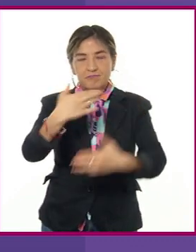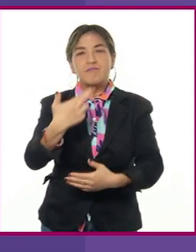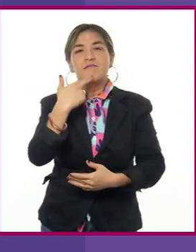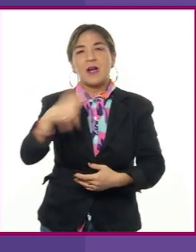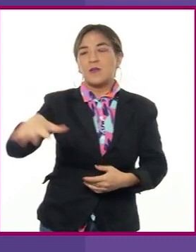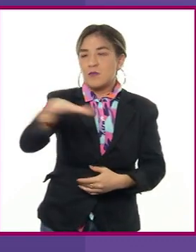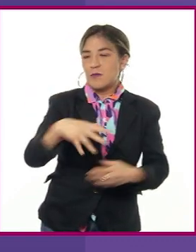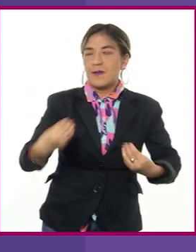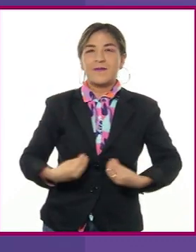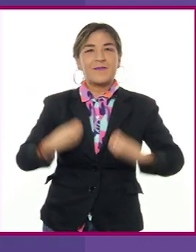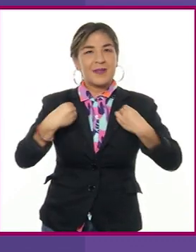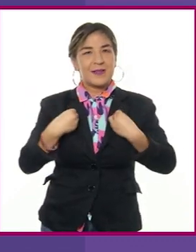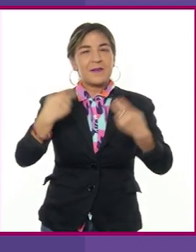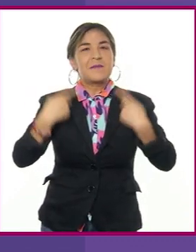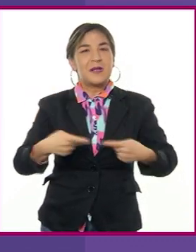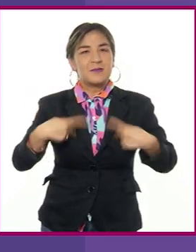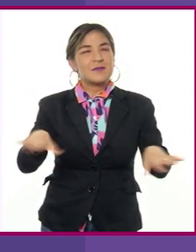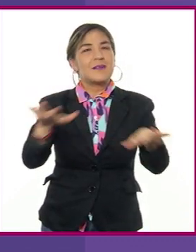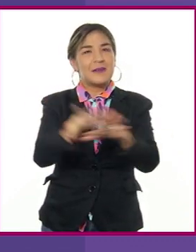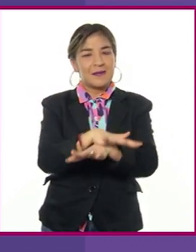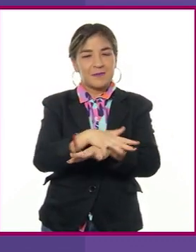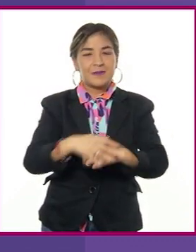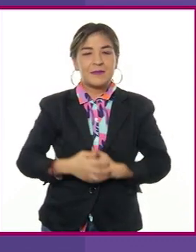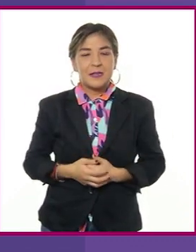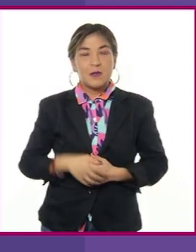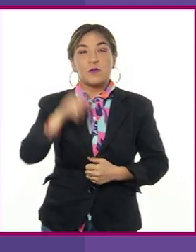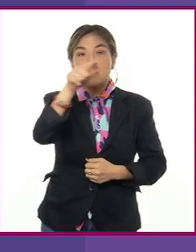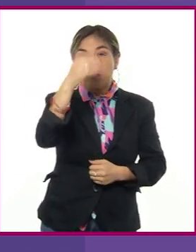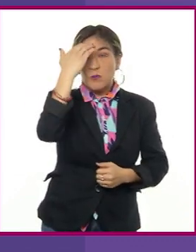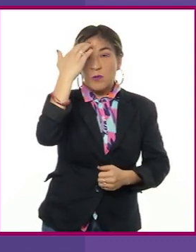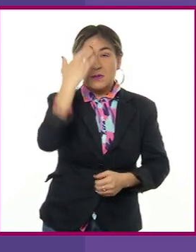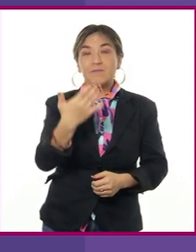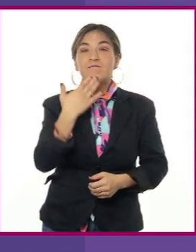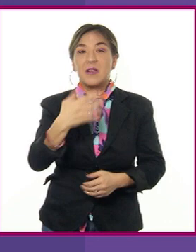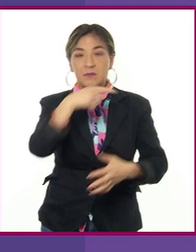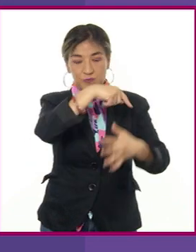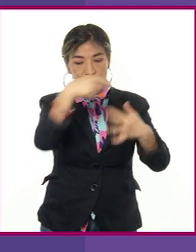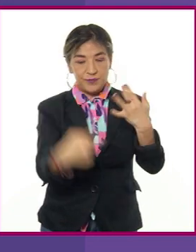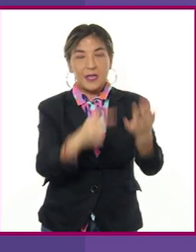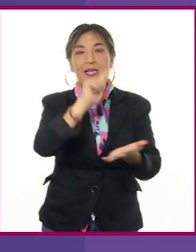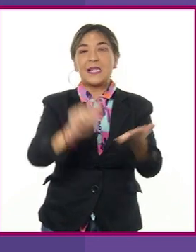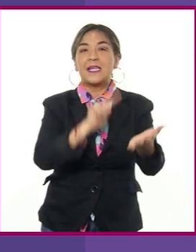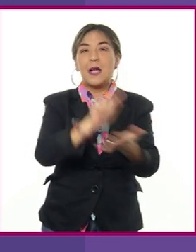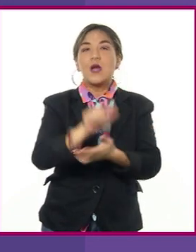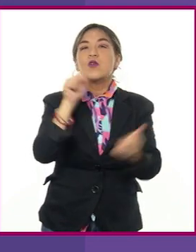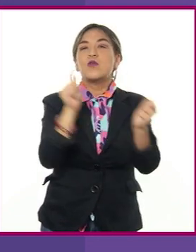vida de la población. 4. Conocer las leyes relacionadas con su actividad.